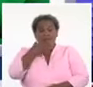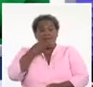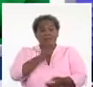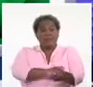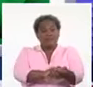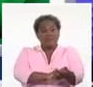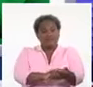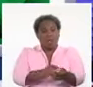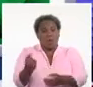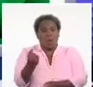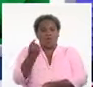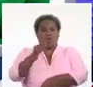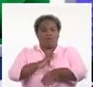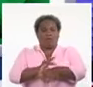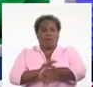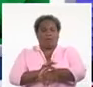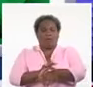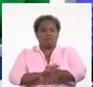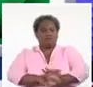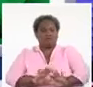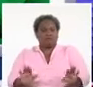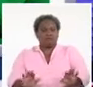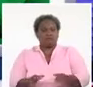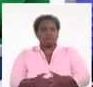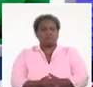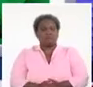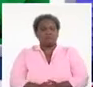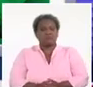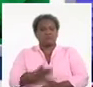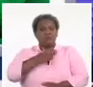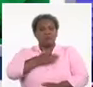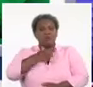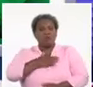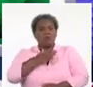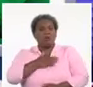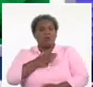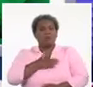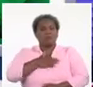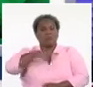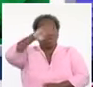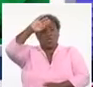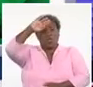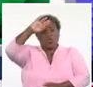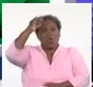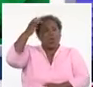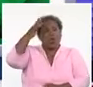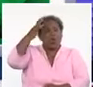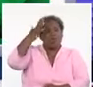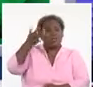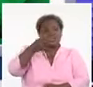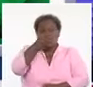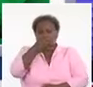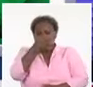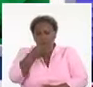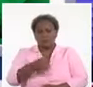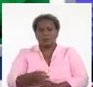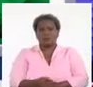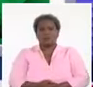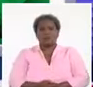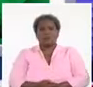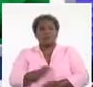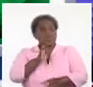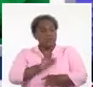única comorbilidad previa, tos, dolor de cabeza y congestión nasal al inicio de su cuadro